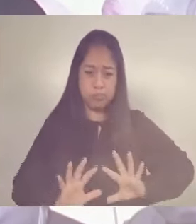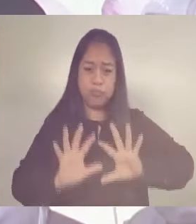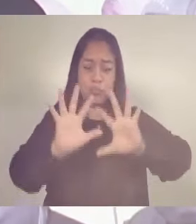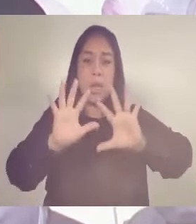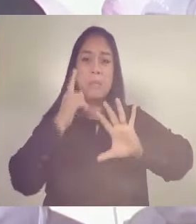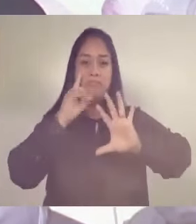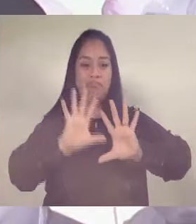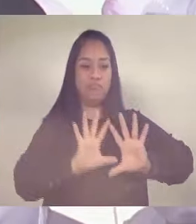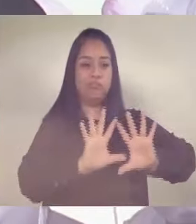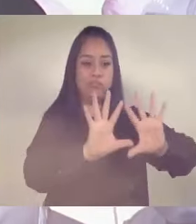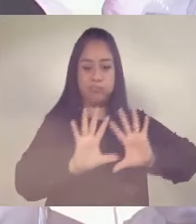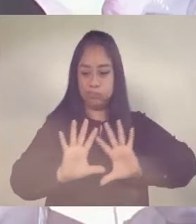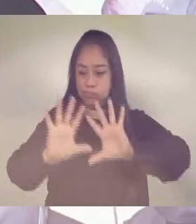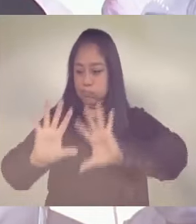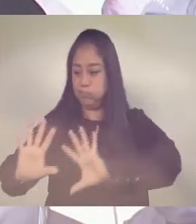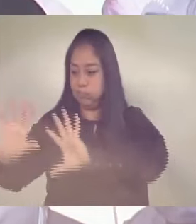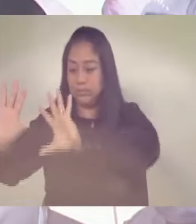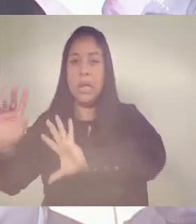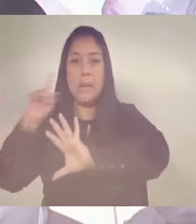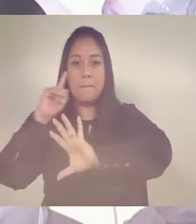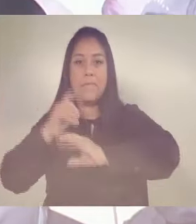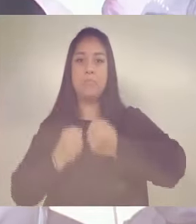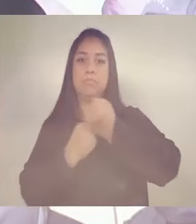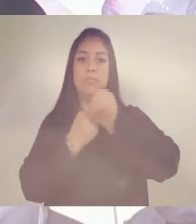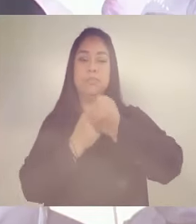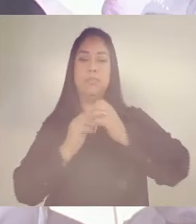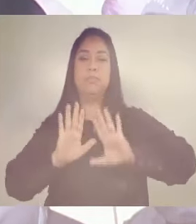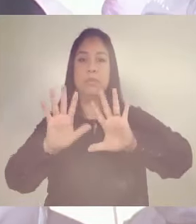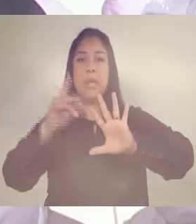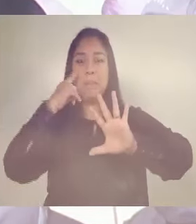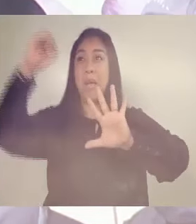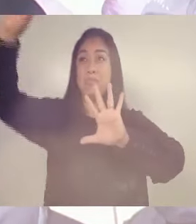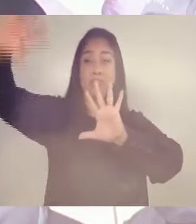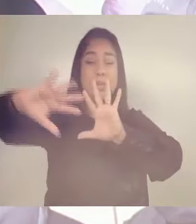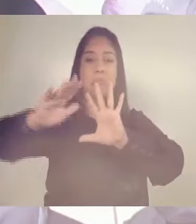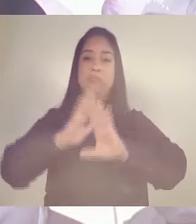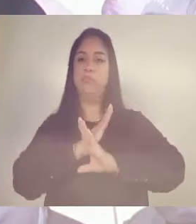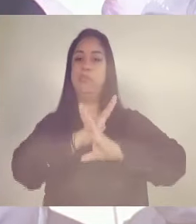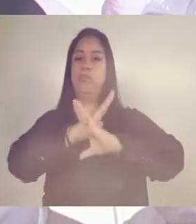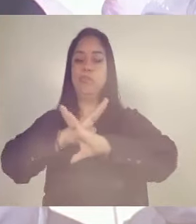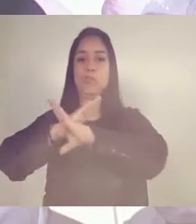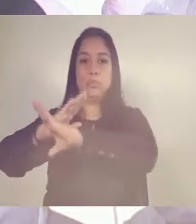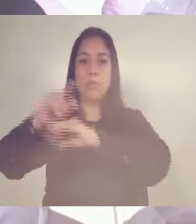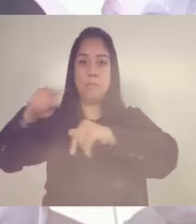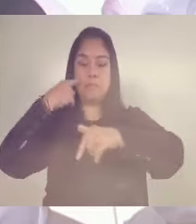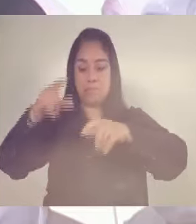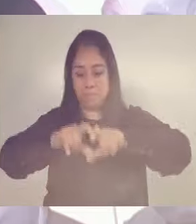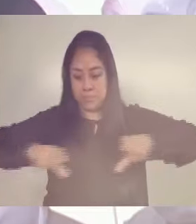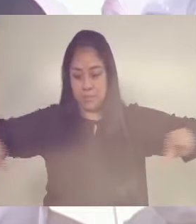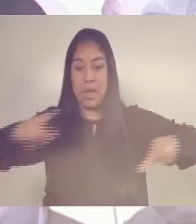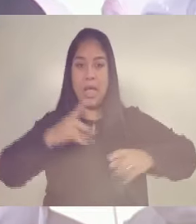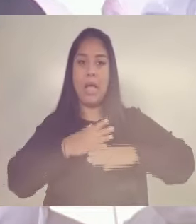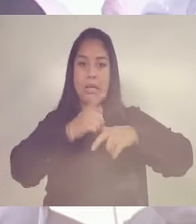reforzar la cuenca antes de o para terminar las actividades que se están haciendo de protección al desagüe.